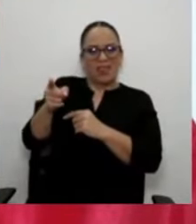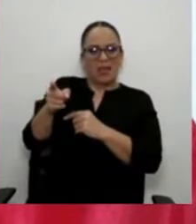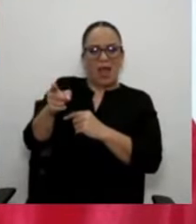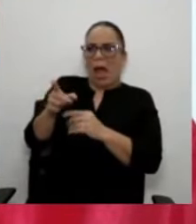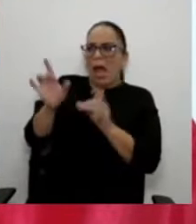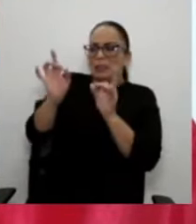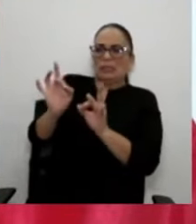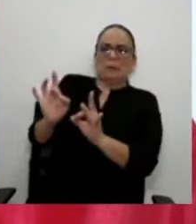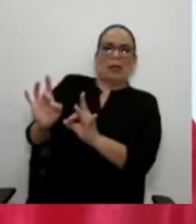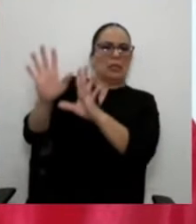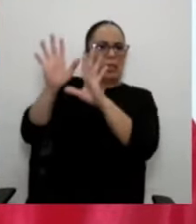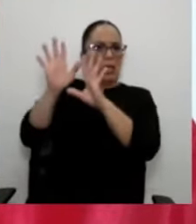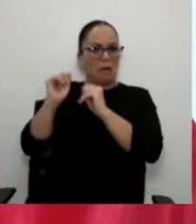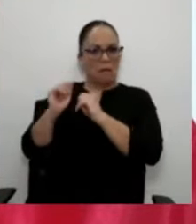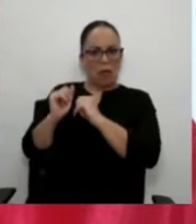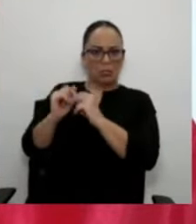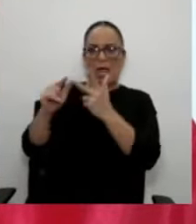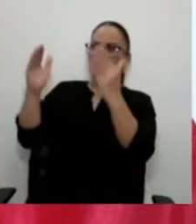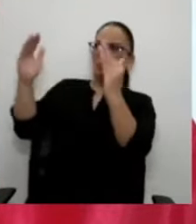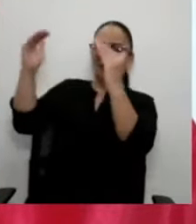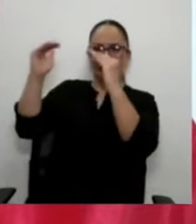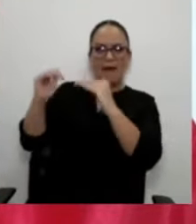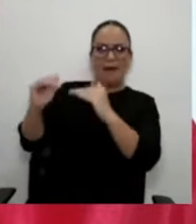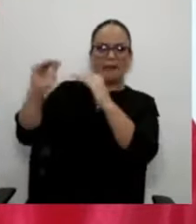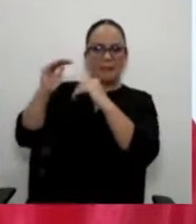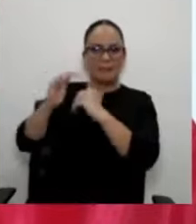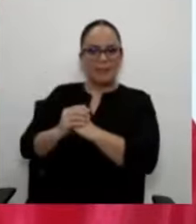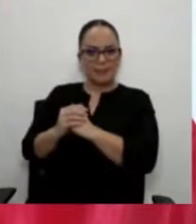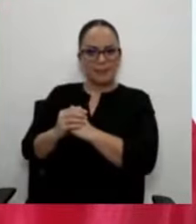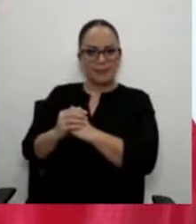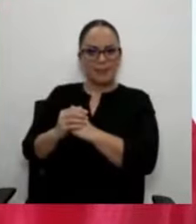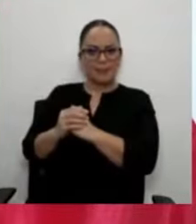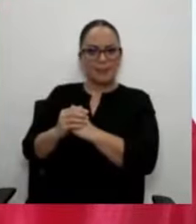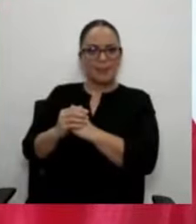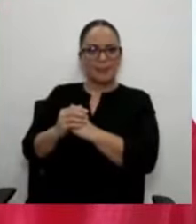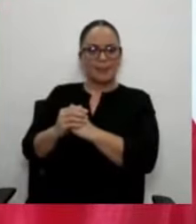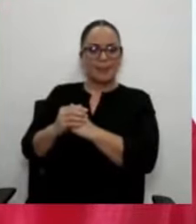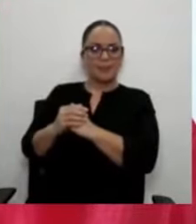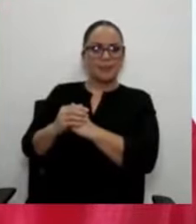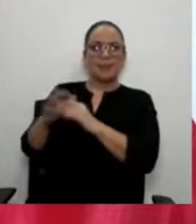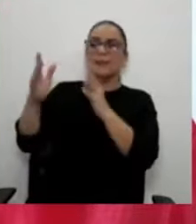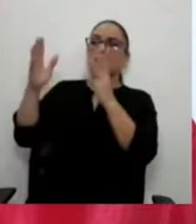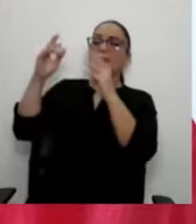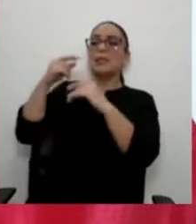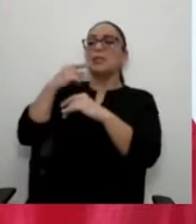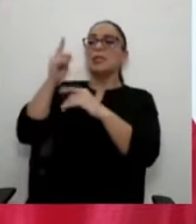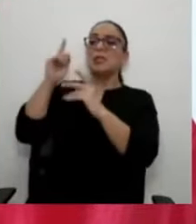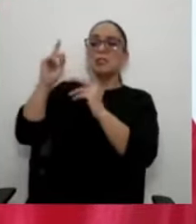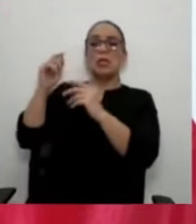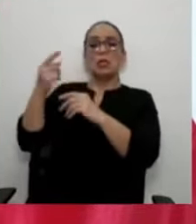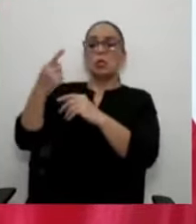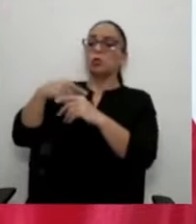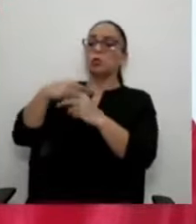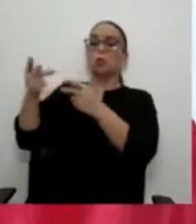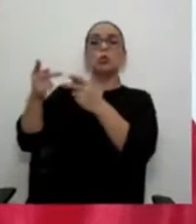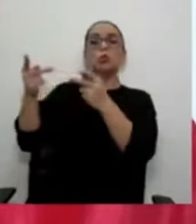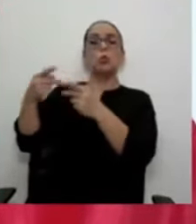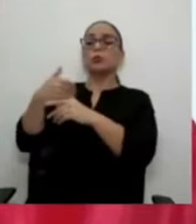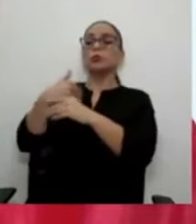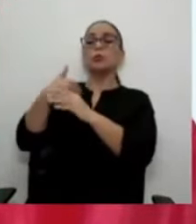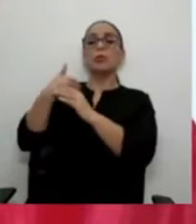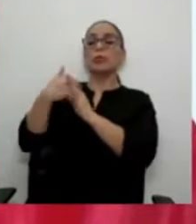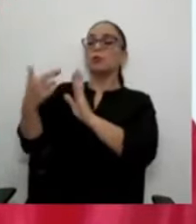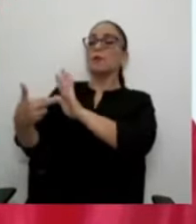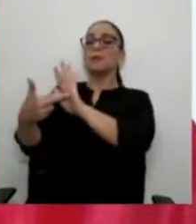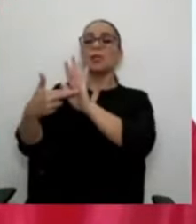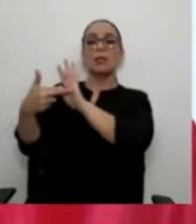despectivas y denigrantes de los cargos que ostentamos como representantes de